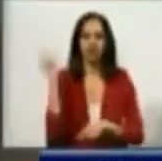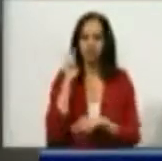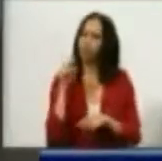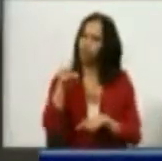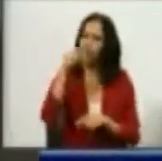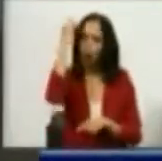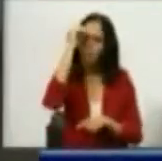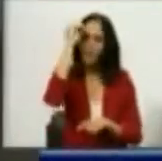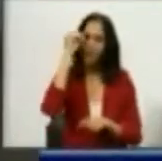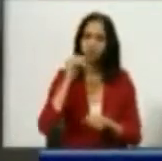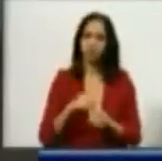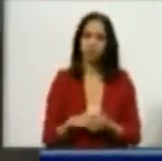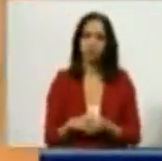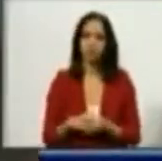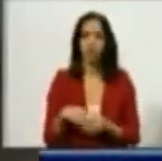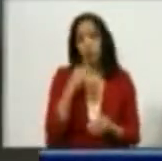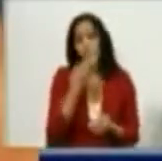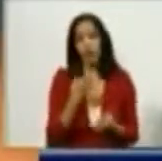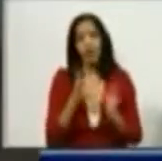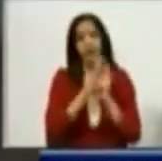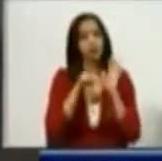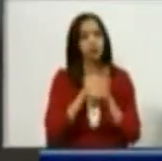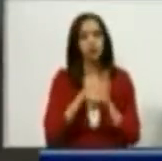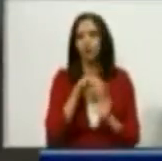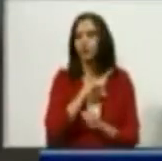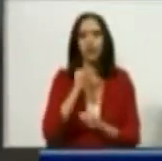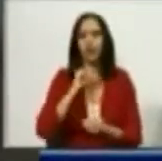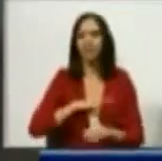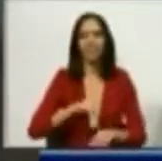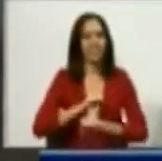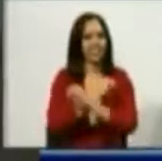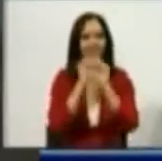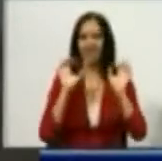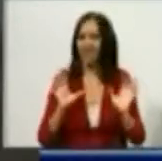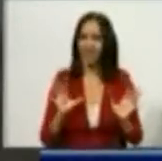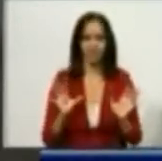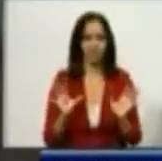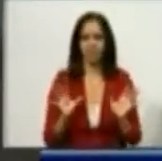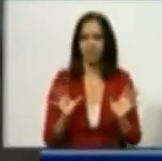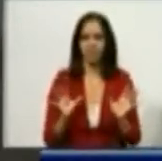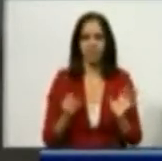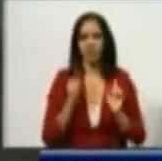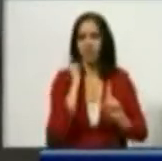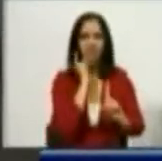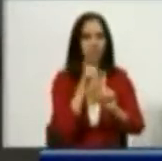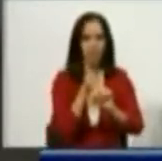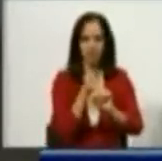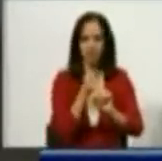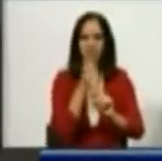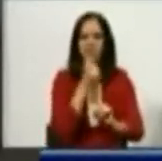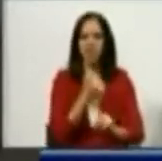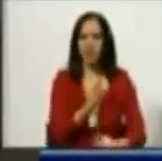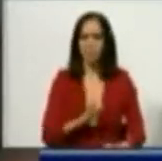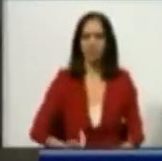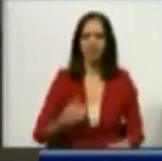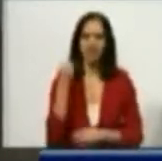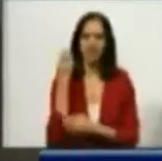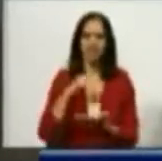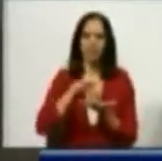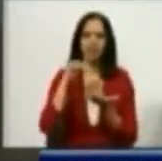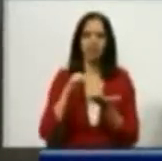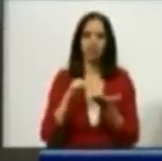la la Constitución no está Clara en la actualidad si es directamente quien presida la asamblea